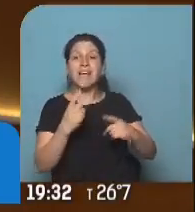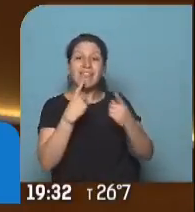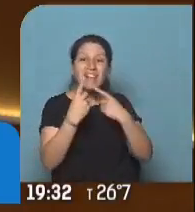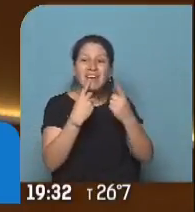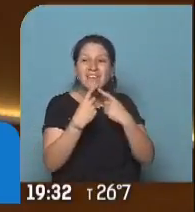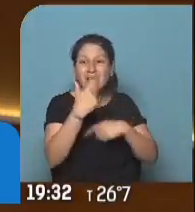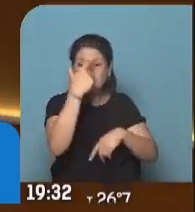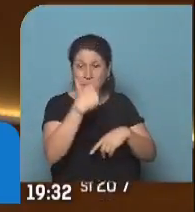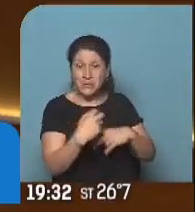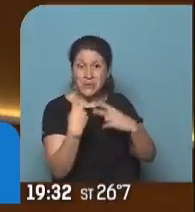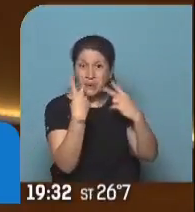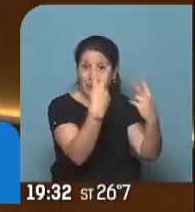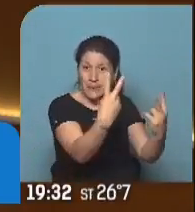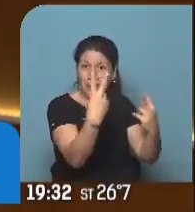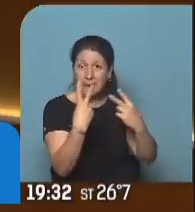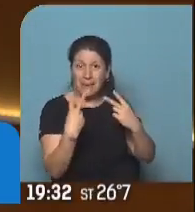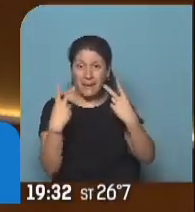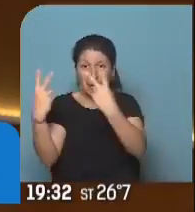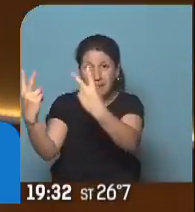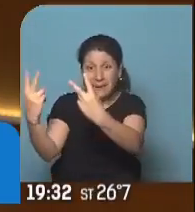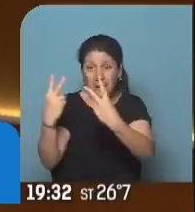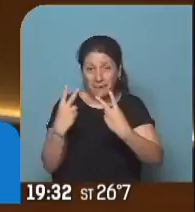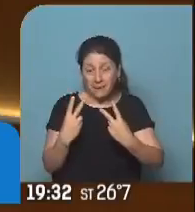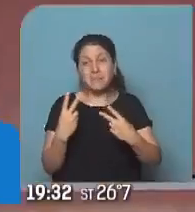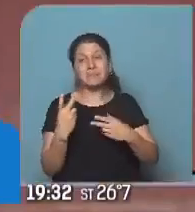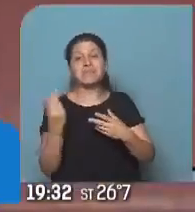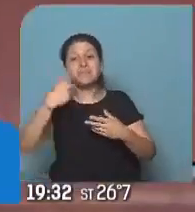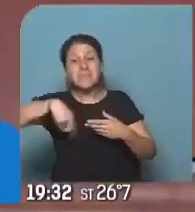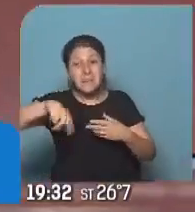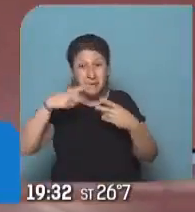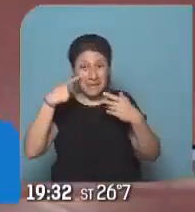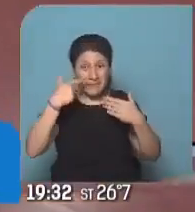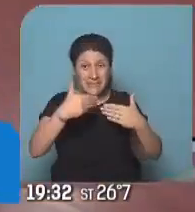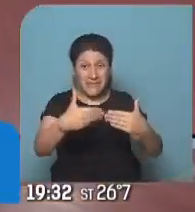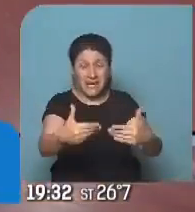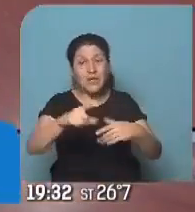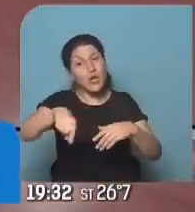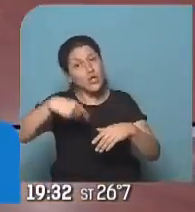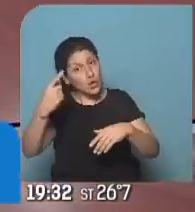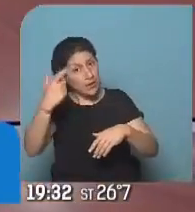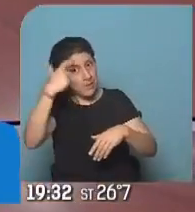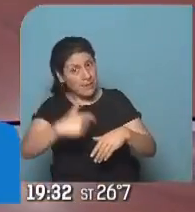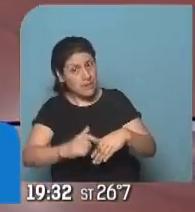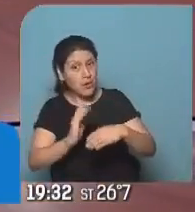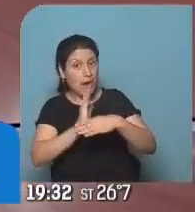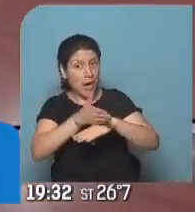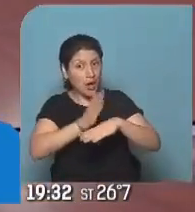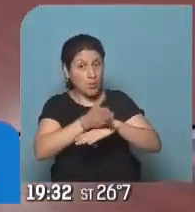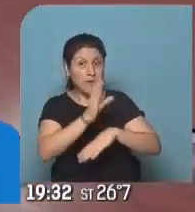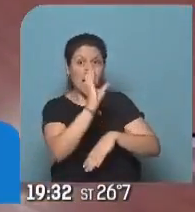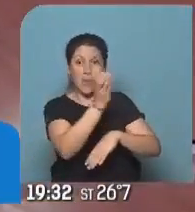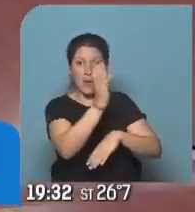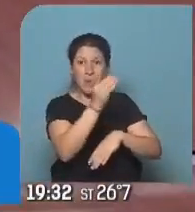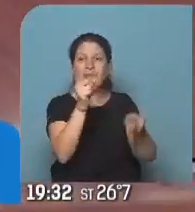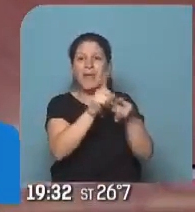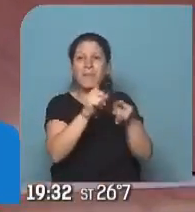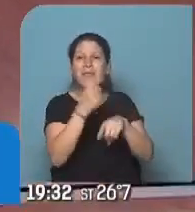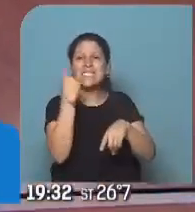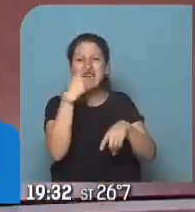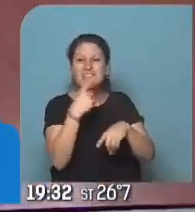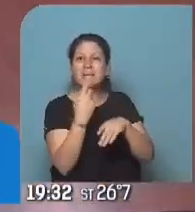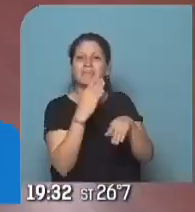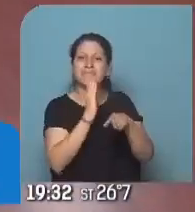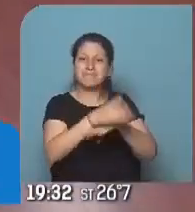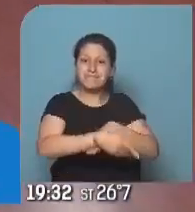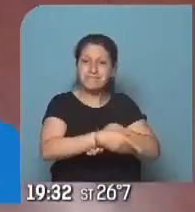seguir a otros países, incluyendo a la Argentina, y otros que cruzan en Colombia. Se ve mucho lo que es la migración pendular. Entonces hay